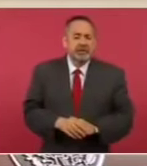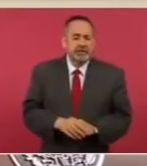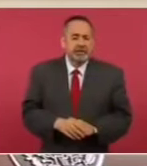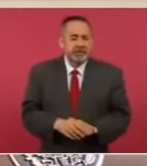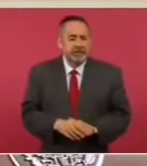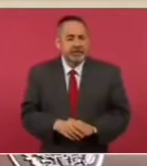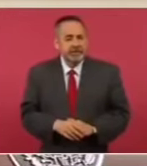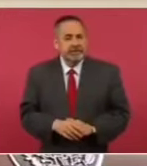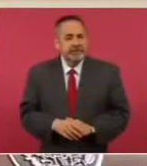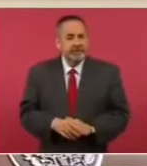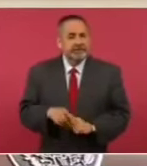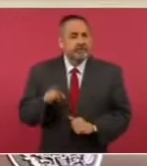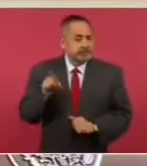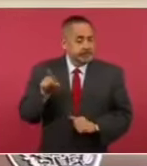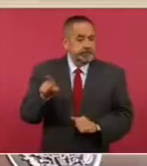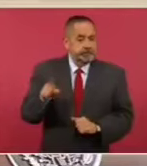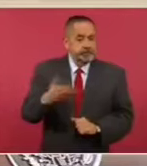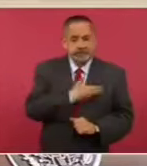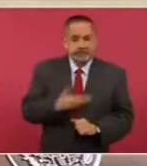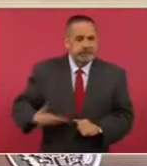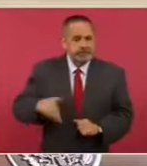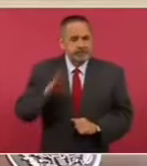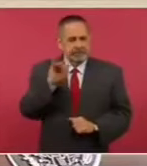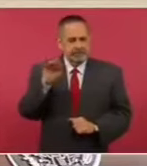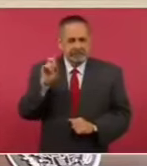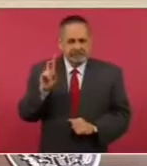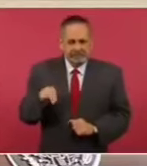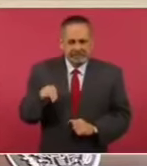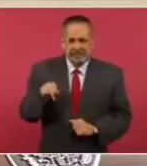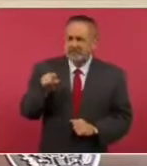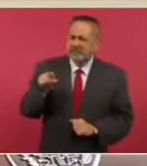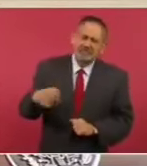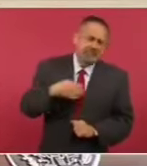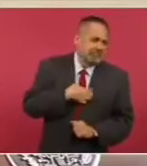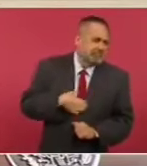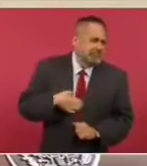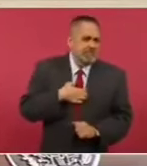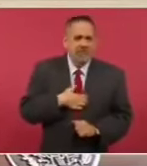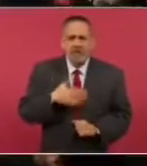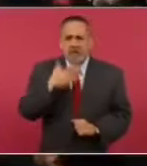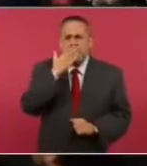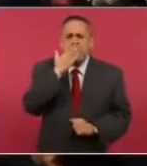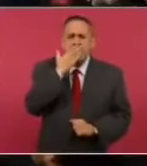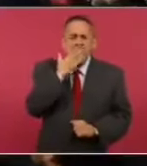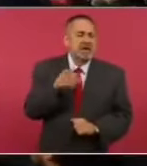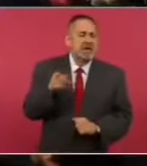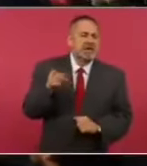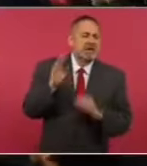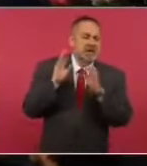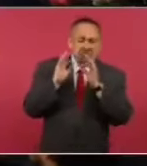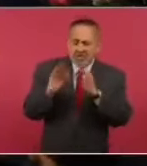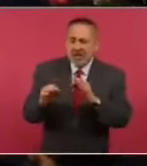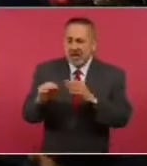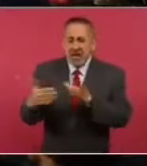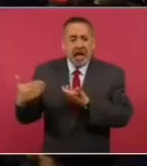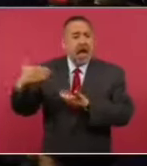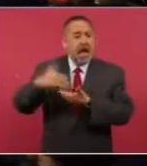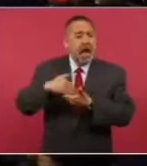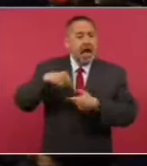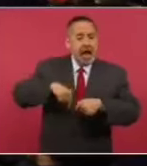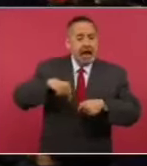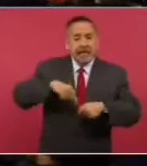Él está muy contento de visitar